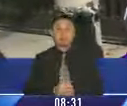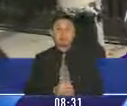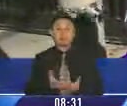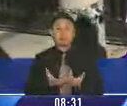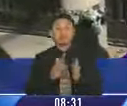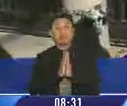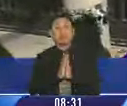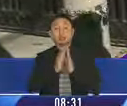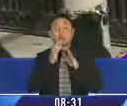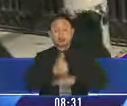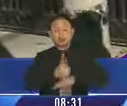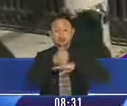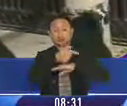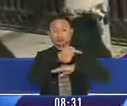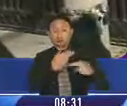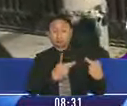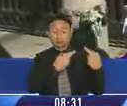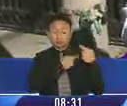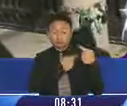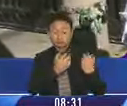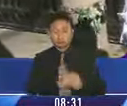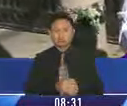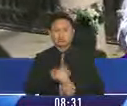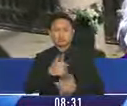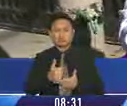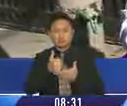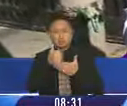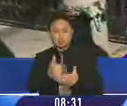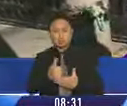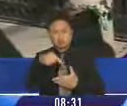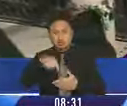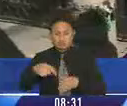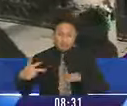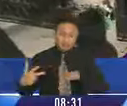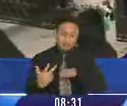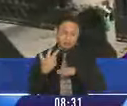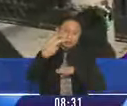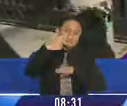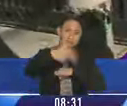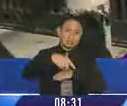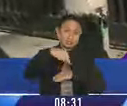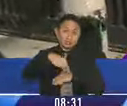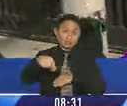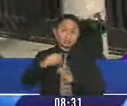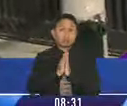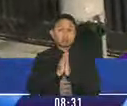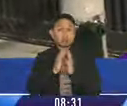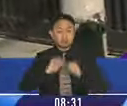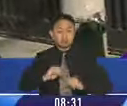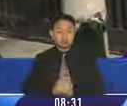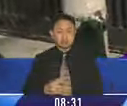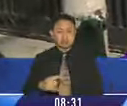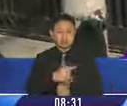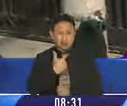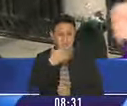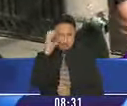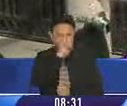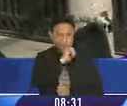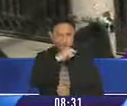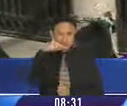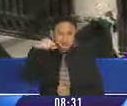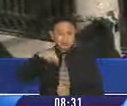llamado a la autoridad competente para que les ayude poniéndoles este rompevelocidades de concreto que piden los vecinos, porque ellos se han dado cuenta que